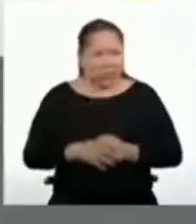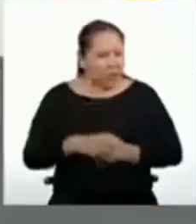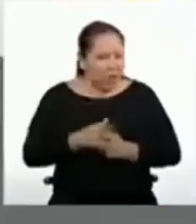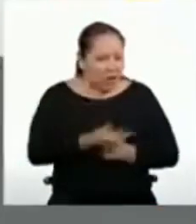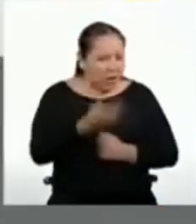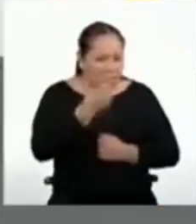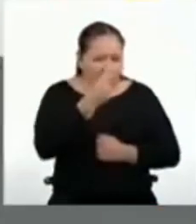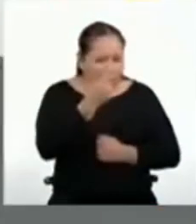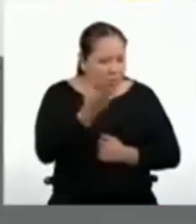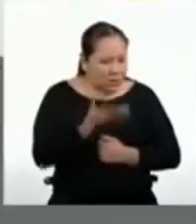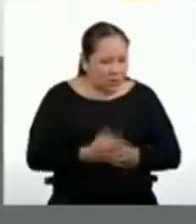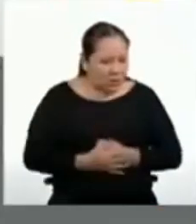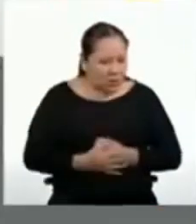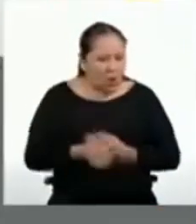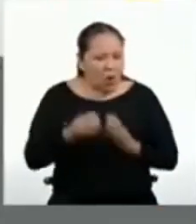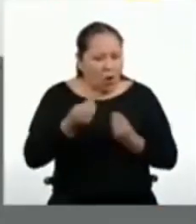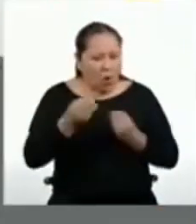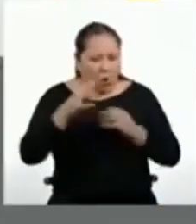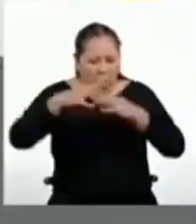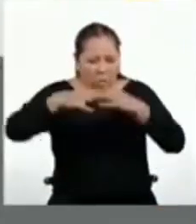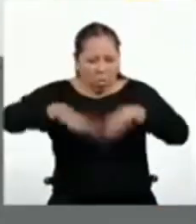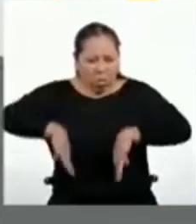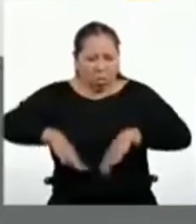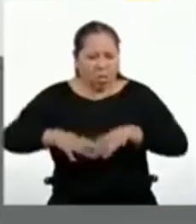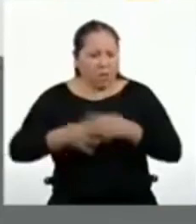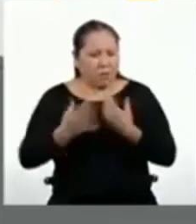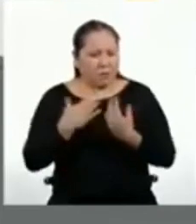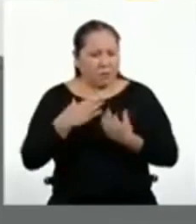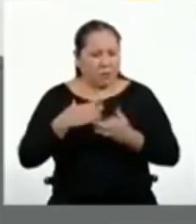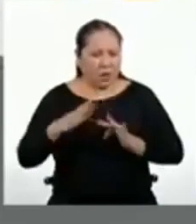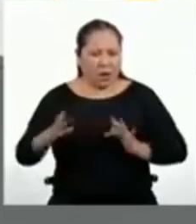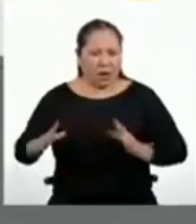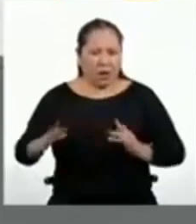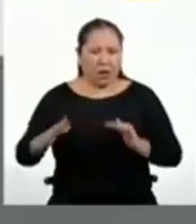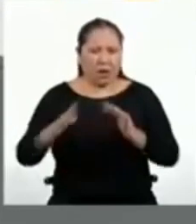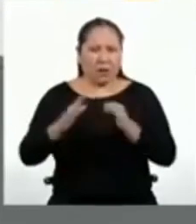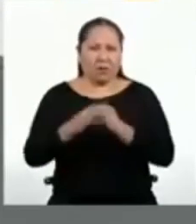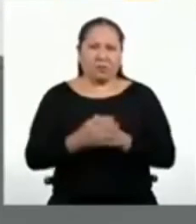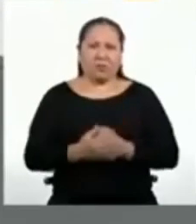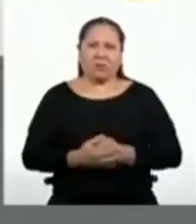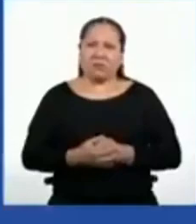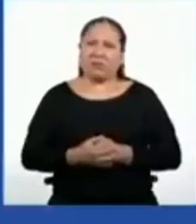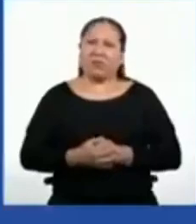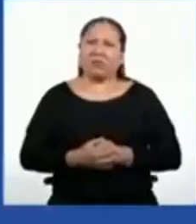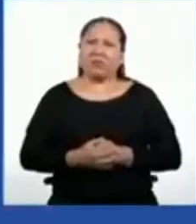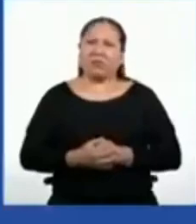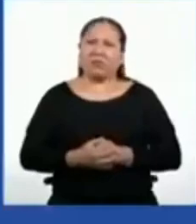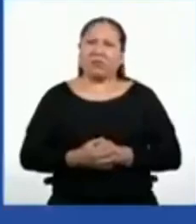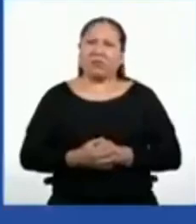¿Qué pasa, Tocino? ¿Cómo vas a destrozar mi castillo de naipes así?